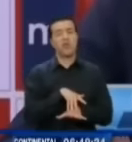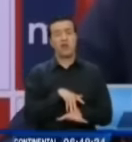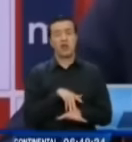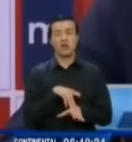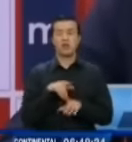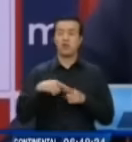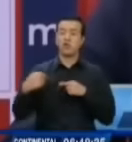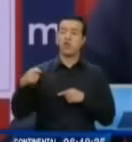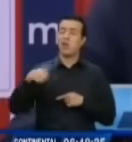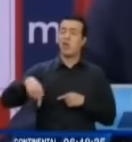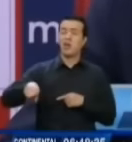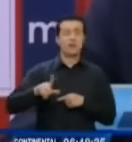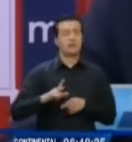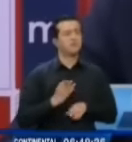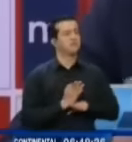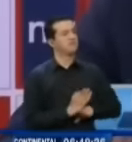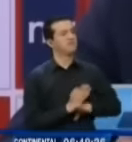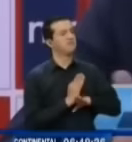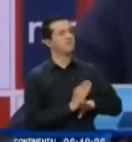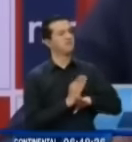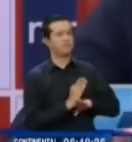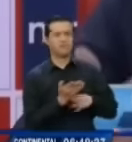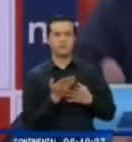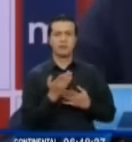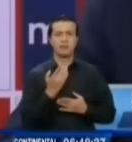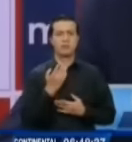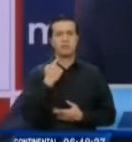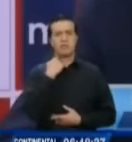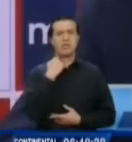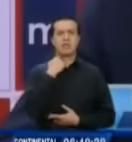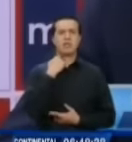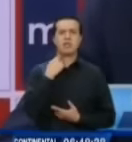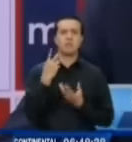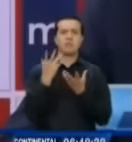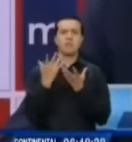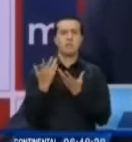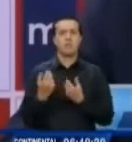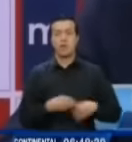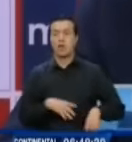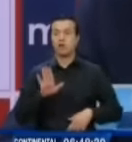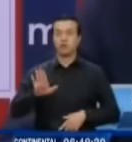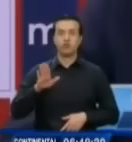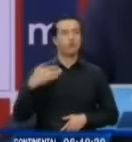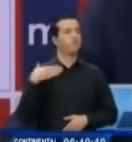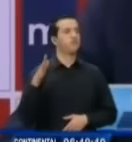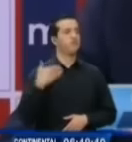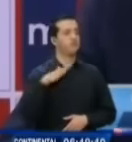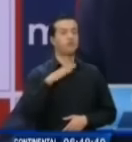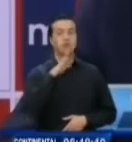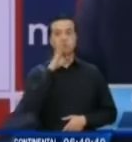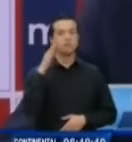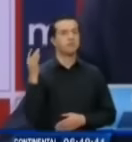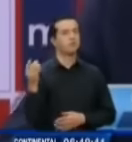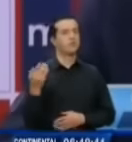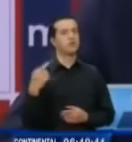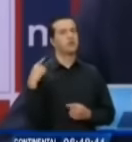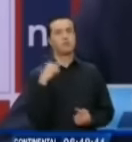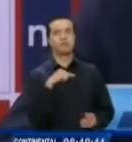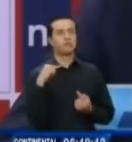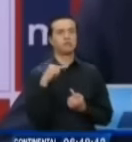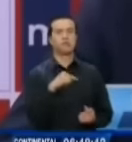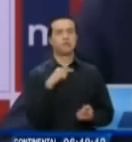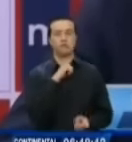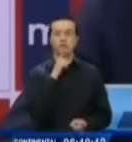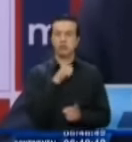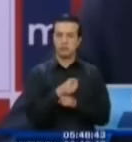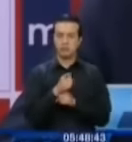acomodaba y nos cortaba la línea de pase. Entonces perdíamos mucha pelota y el rival la tenía en su poder y nos atacaban también de contra.